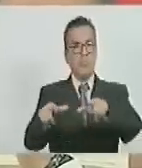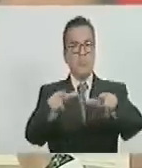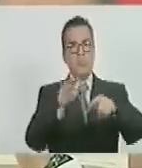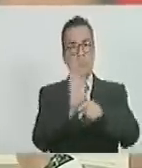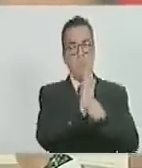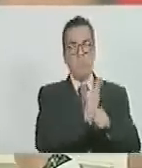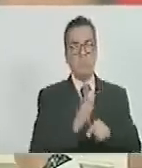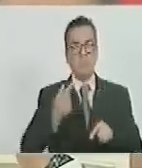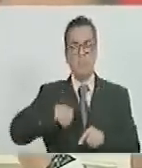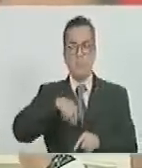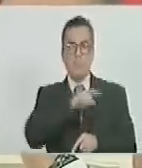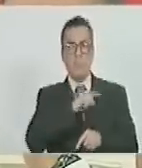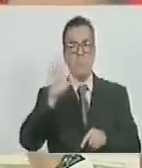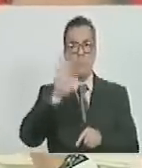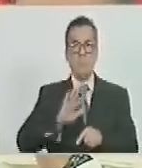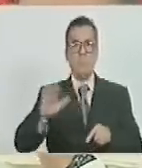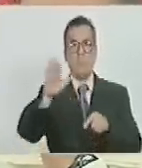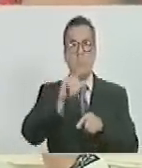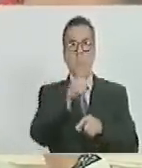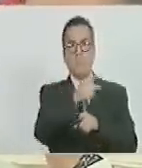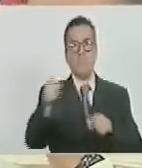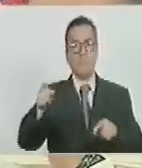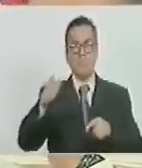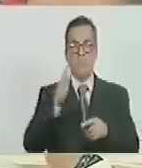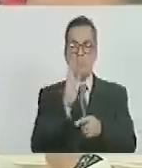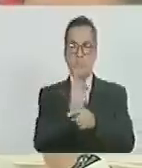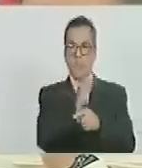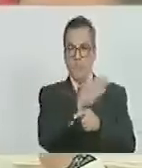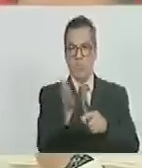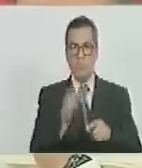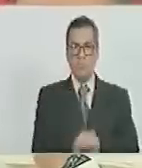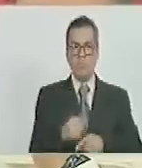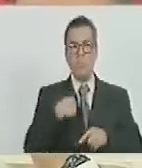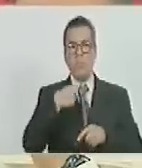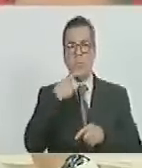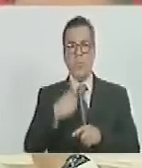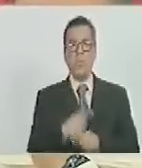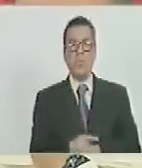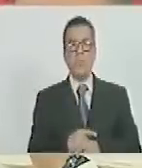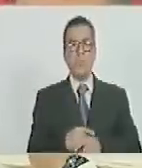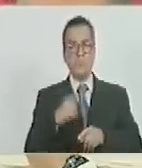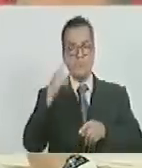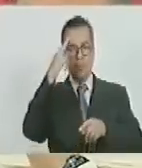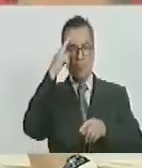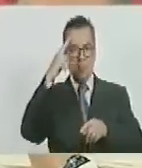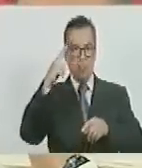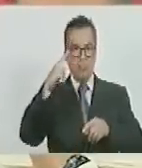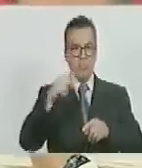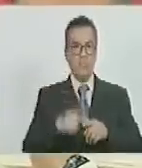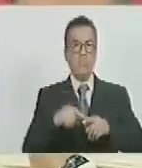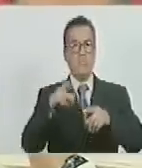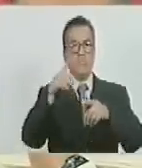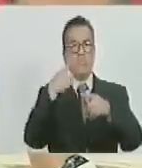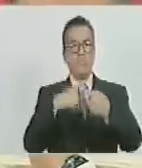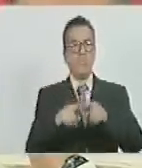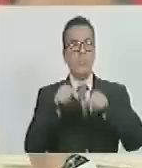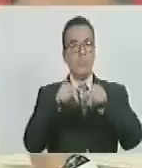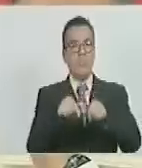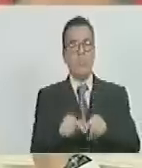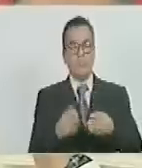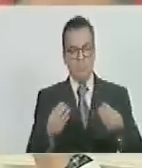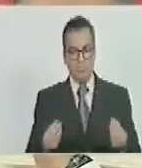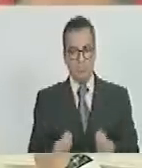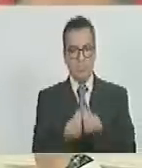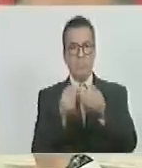nuestra patria. Por eso, a ustedes, centinela permanente de la patria, les decimos, el honor es su divisa. Seguro estamos que